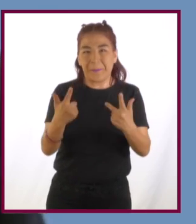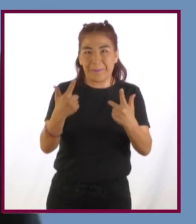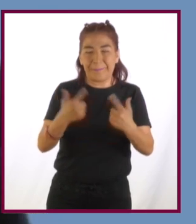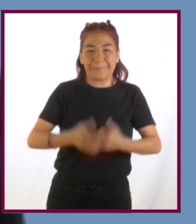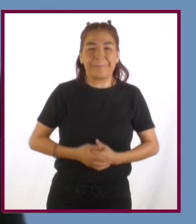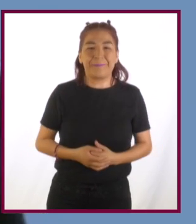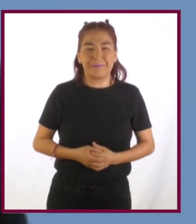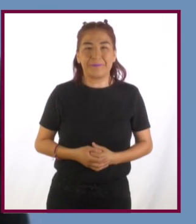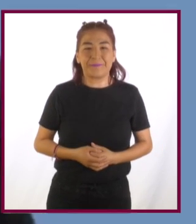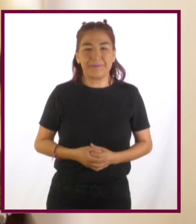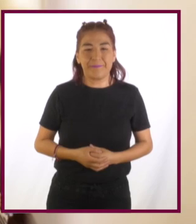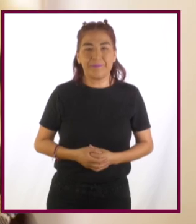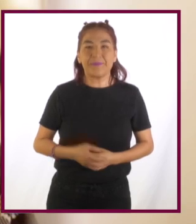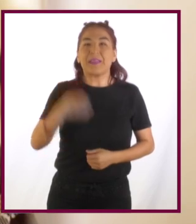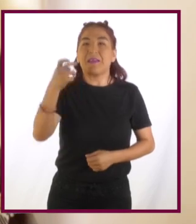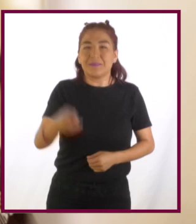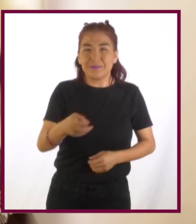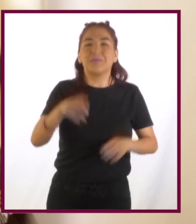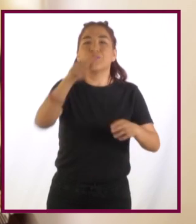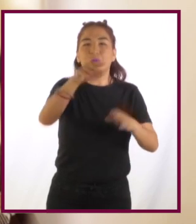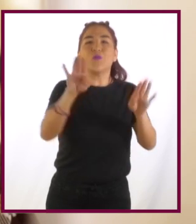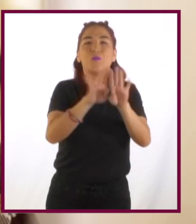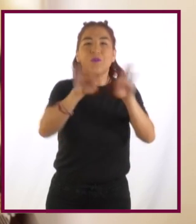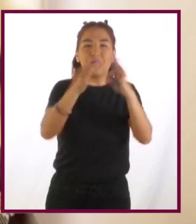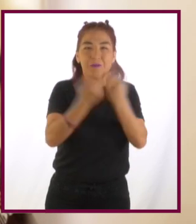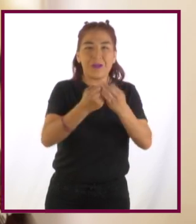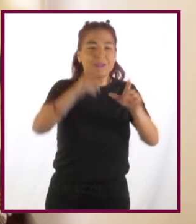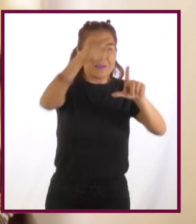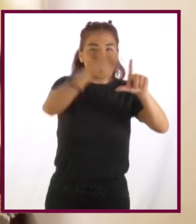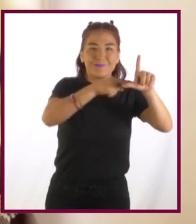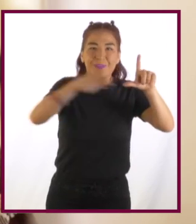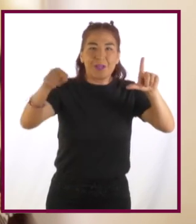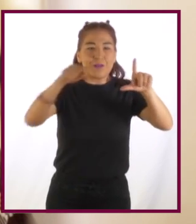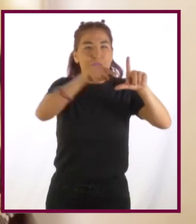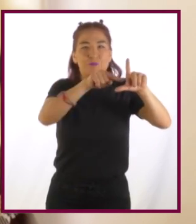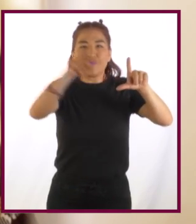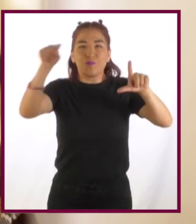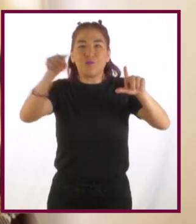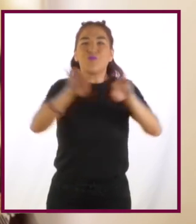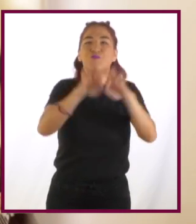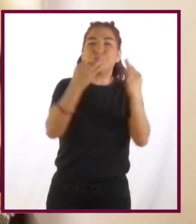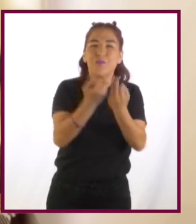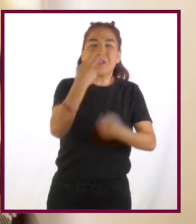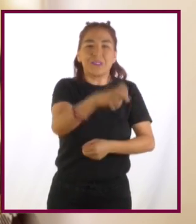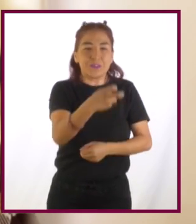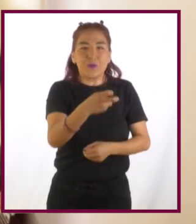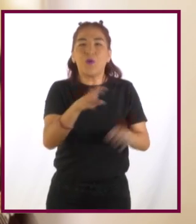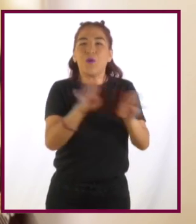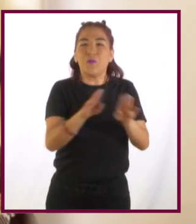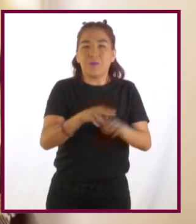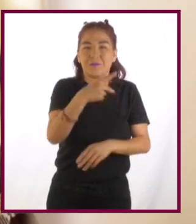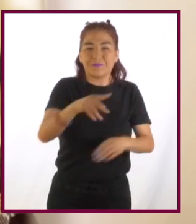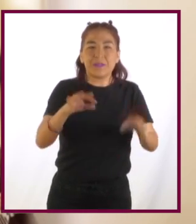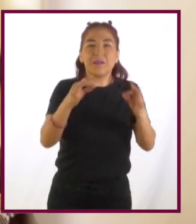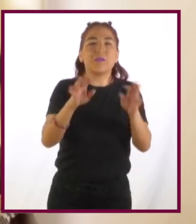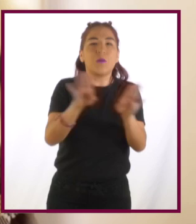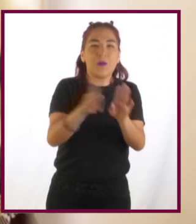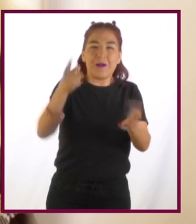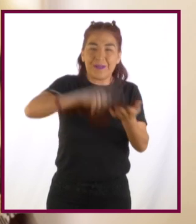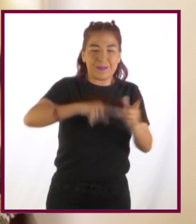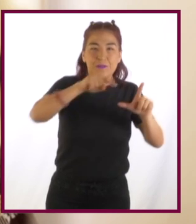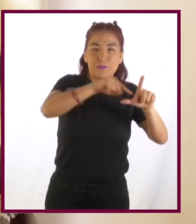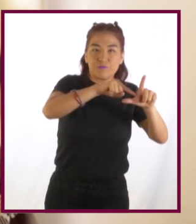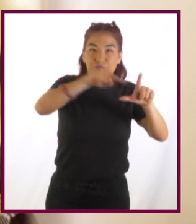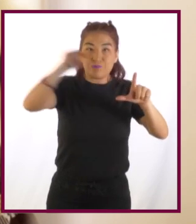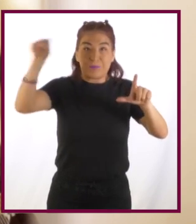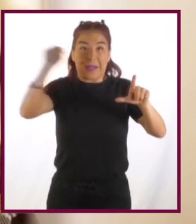hasta que se rompen. Se genera un gráfico, como tú dices, de fuerza contra desplazamiento. Hay una parte que es